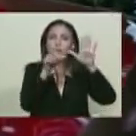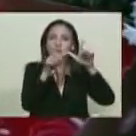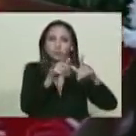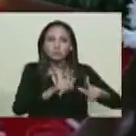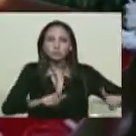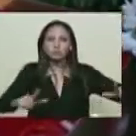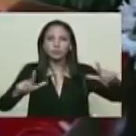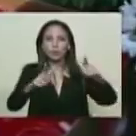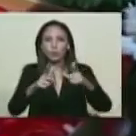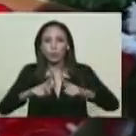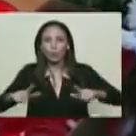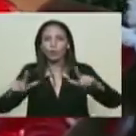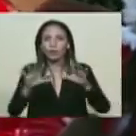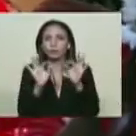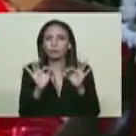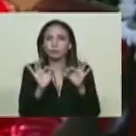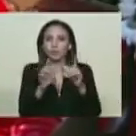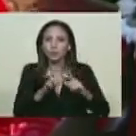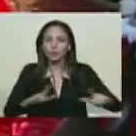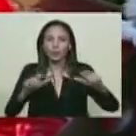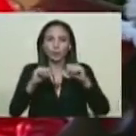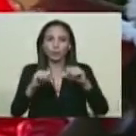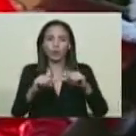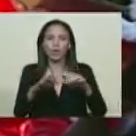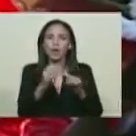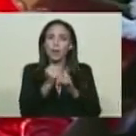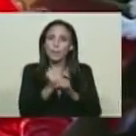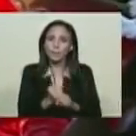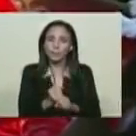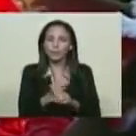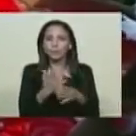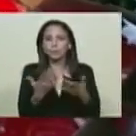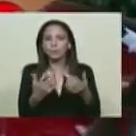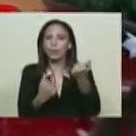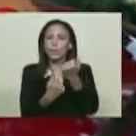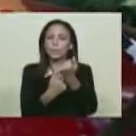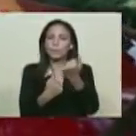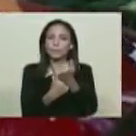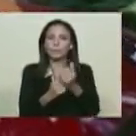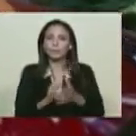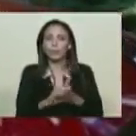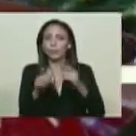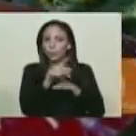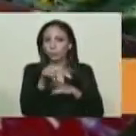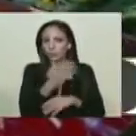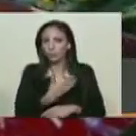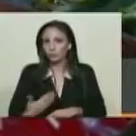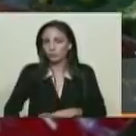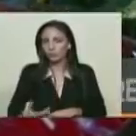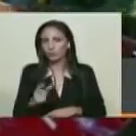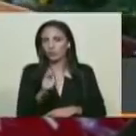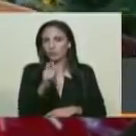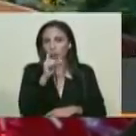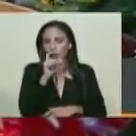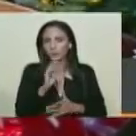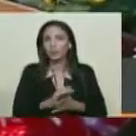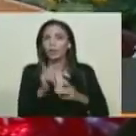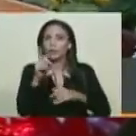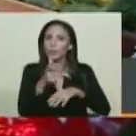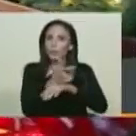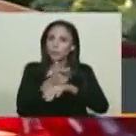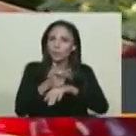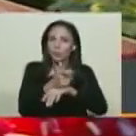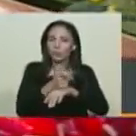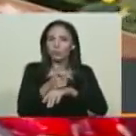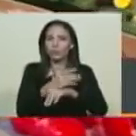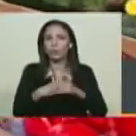hectáreas instaladas, solo a la espera del apoyo de usted, del amigo Héctor,